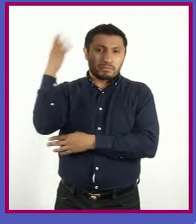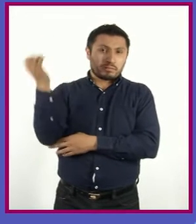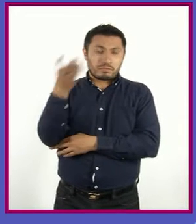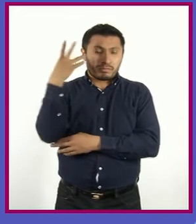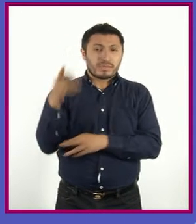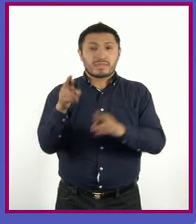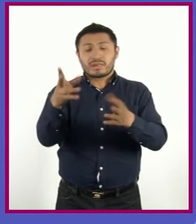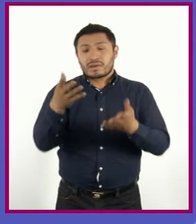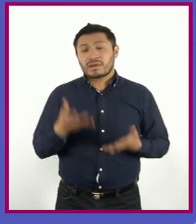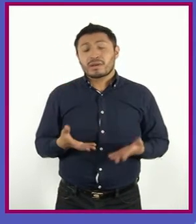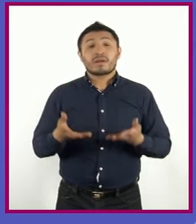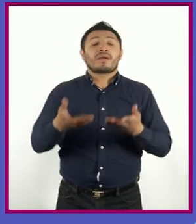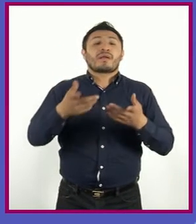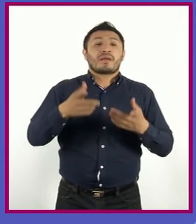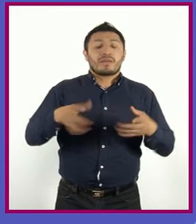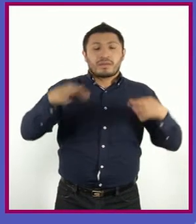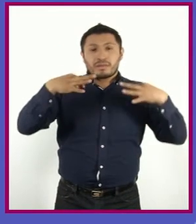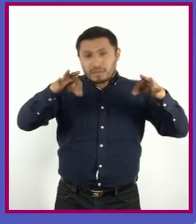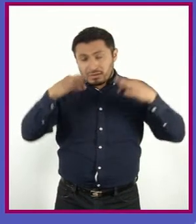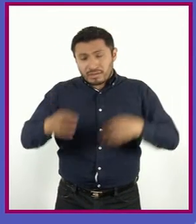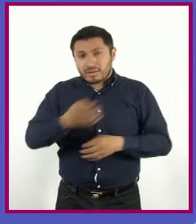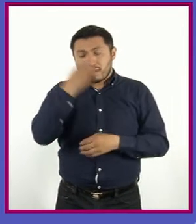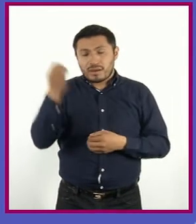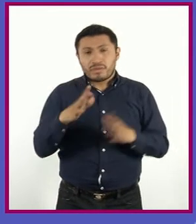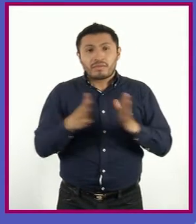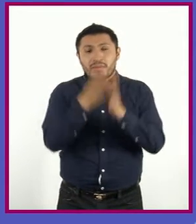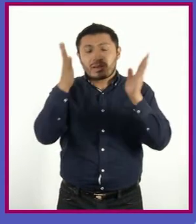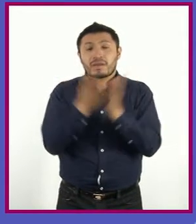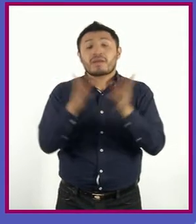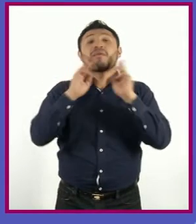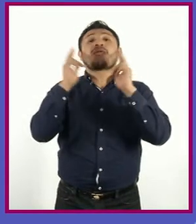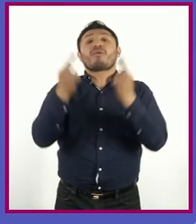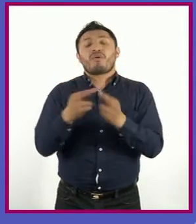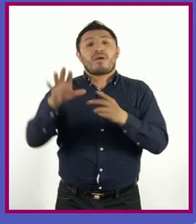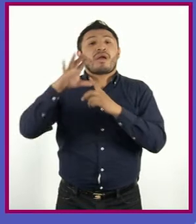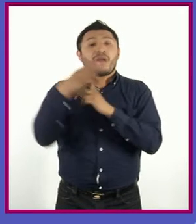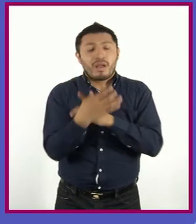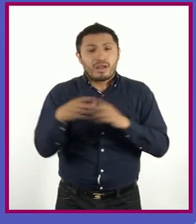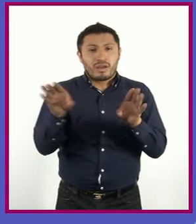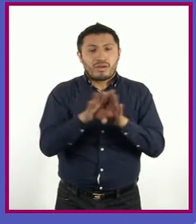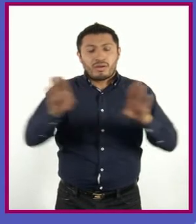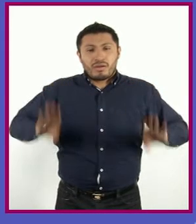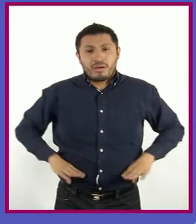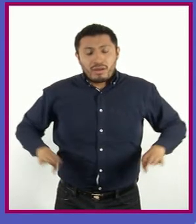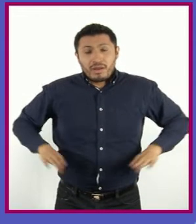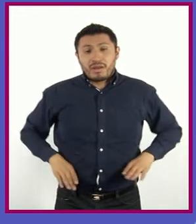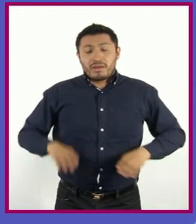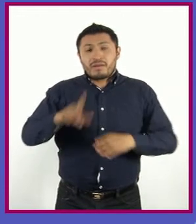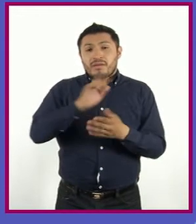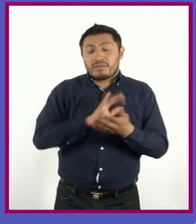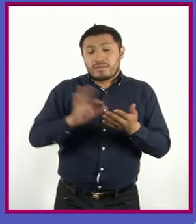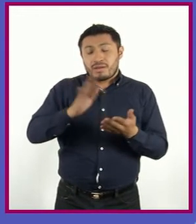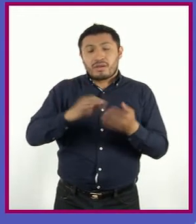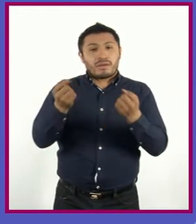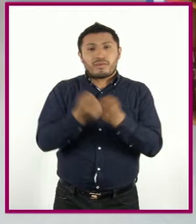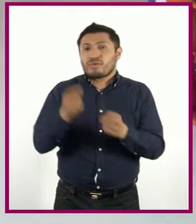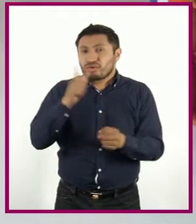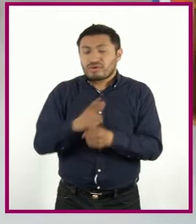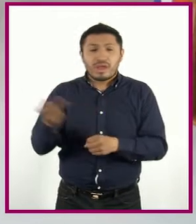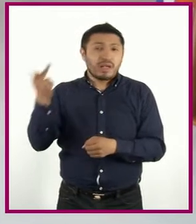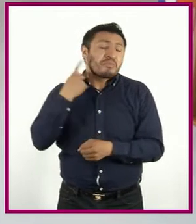recibiendo títulos académicos, participando en reuniones y congresos, tanto de carácter literario como social y